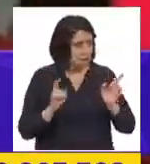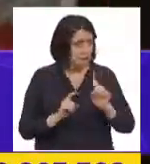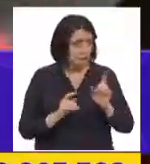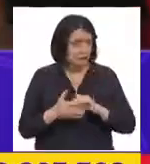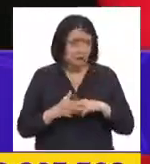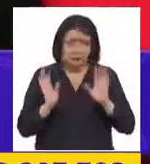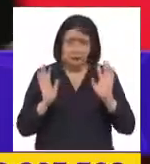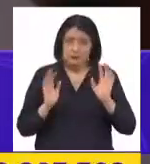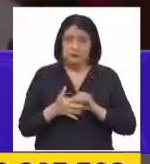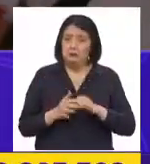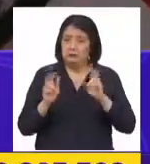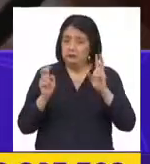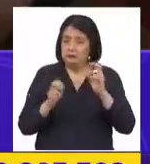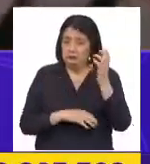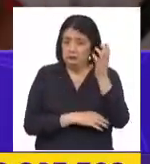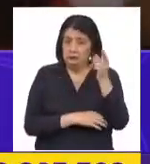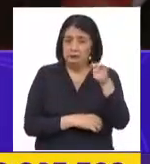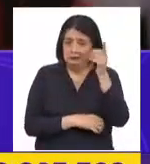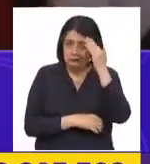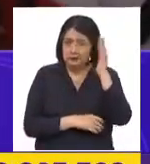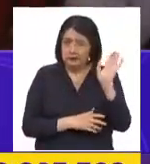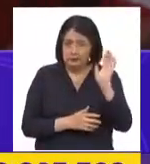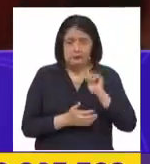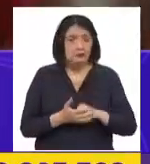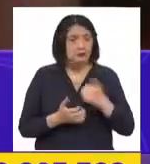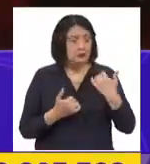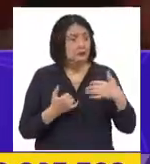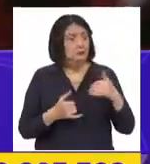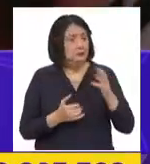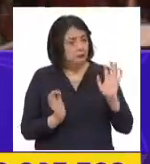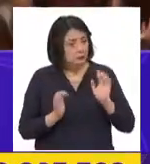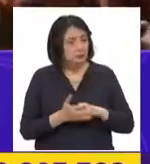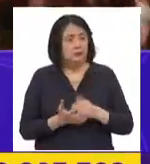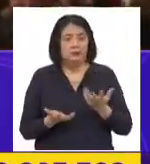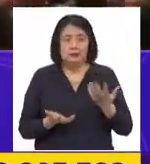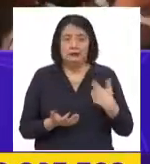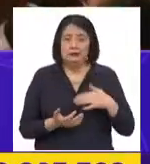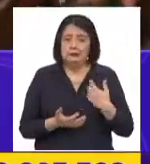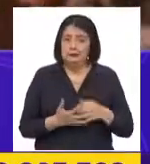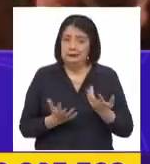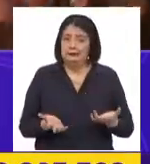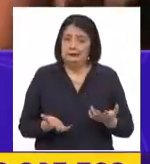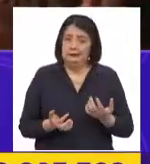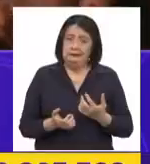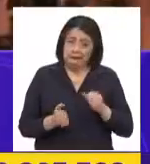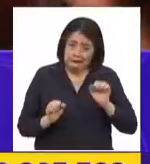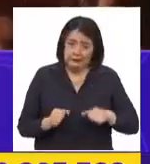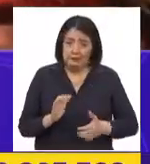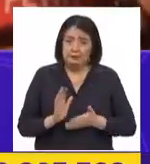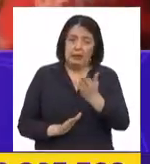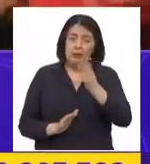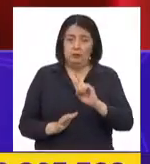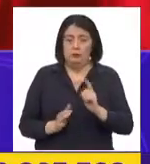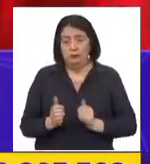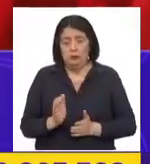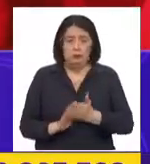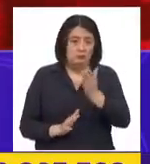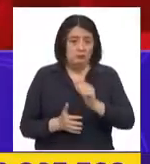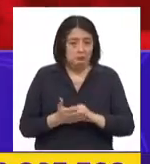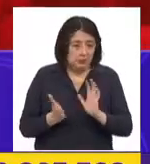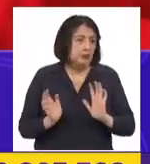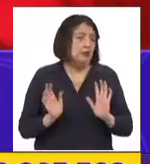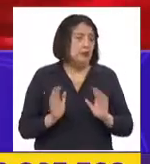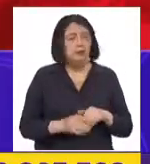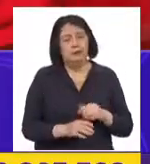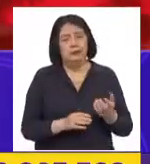deberían de ser así. El tema es que Colombia sabe que se juega el partido de vida o muerte. Claro. El fixture de Colombia es complicado